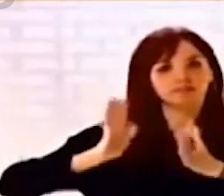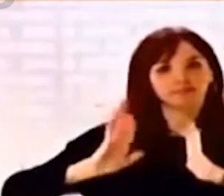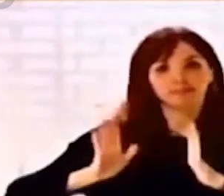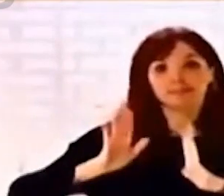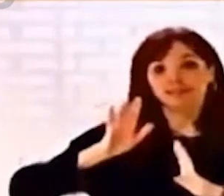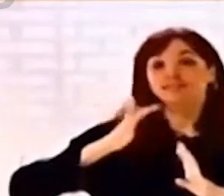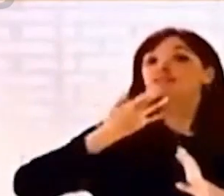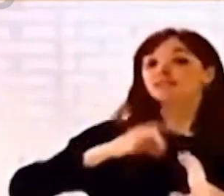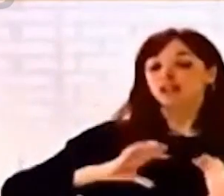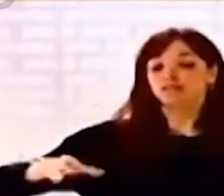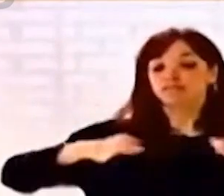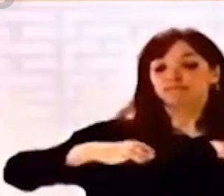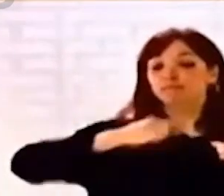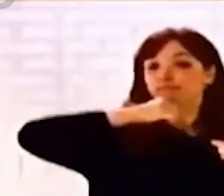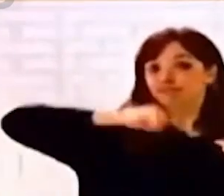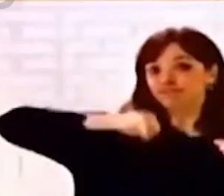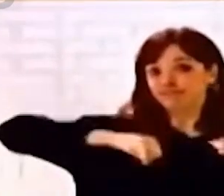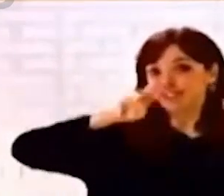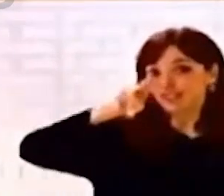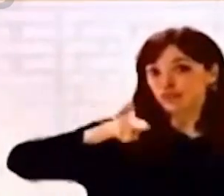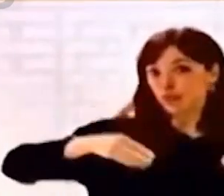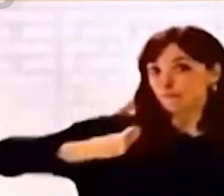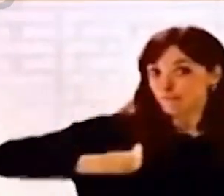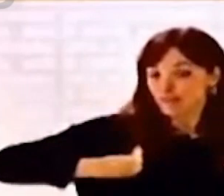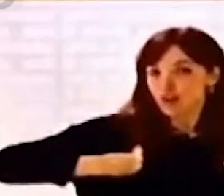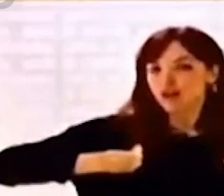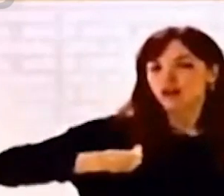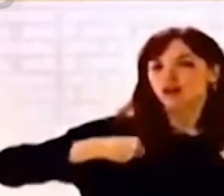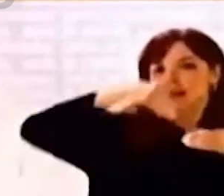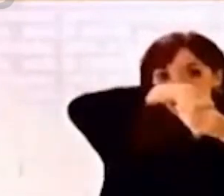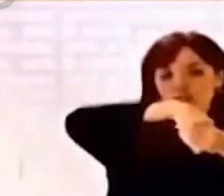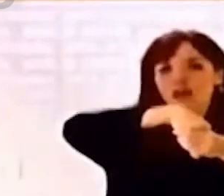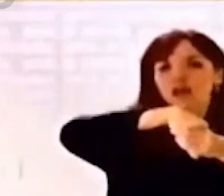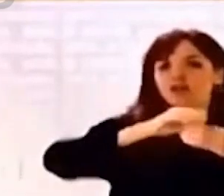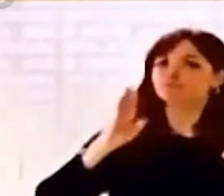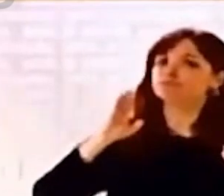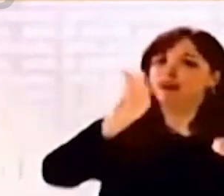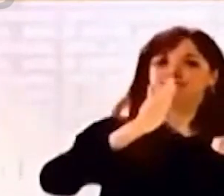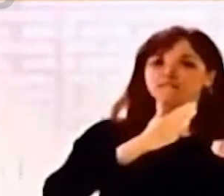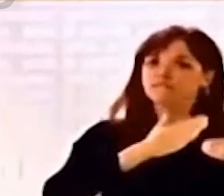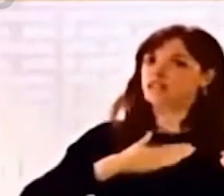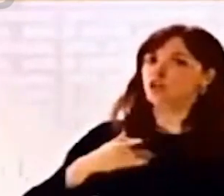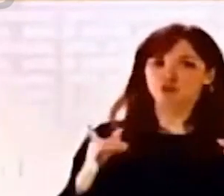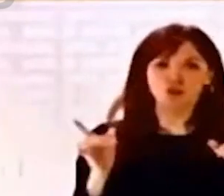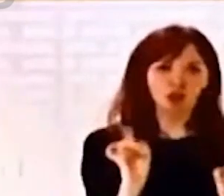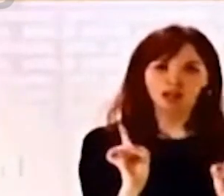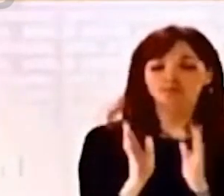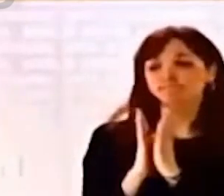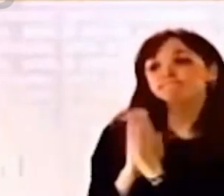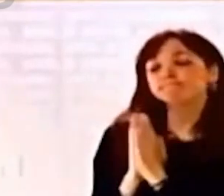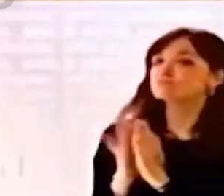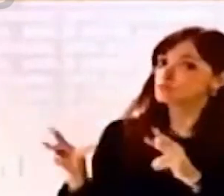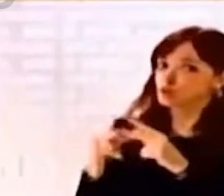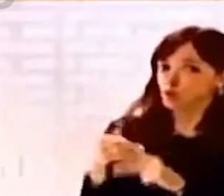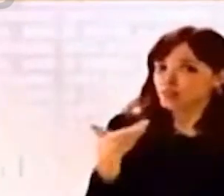las residencias que no queremos castigar y apelamos a la responsabilidad de la sociedad